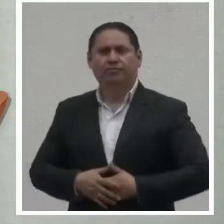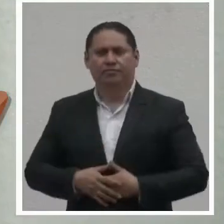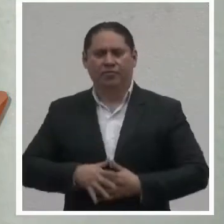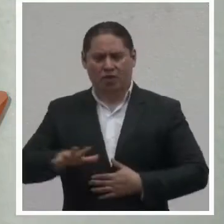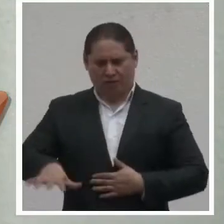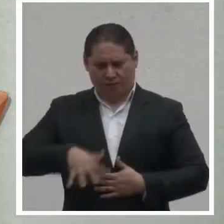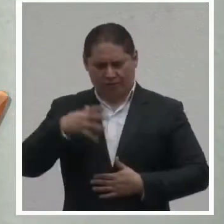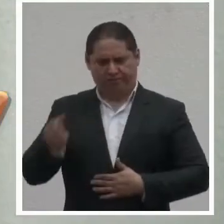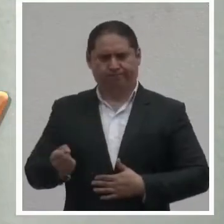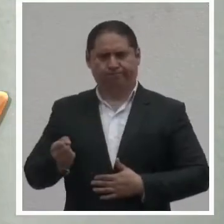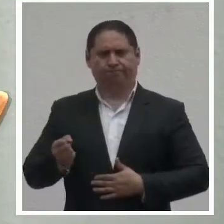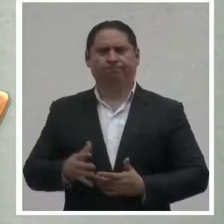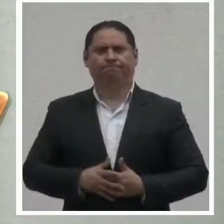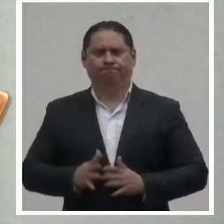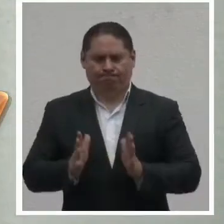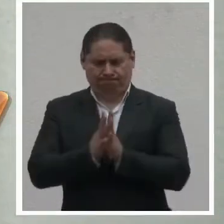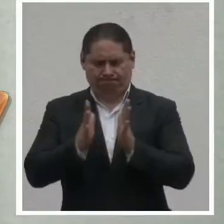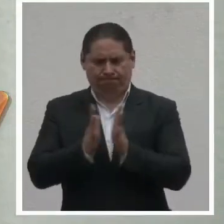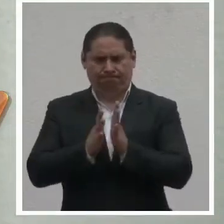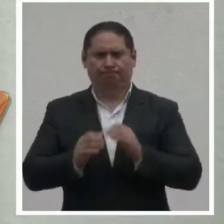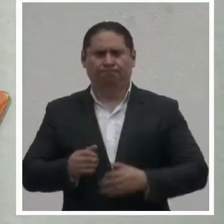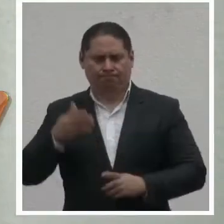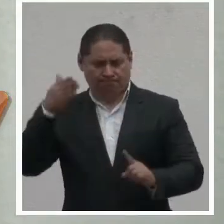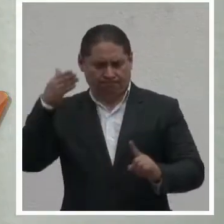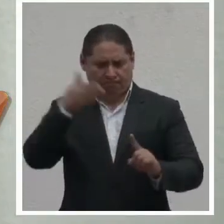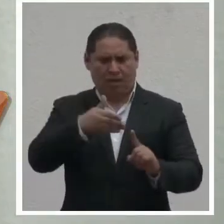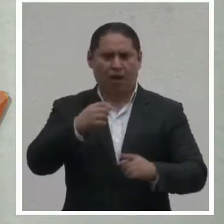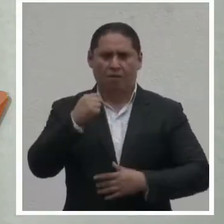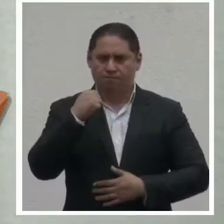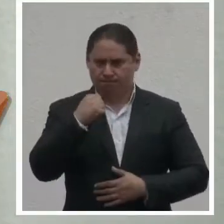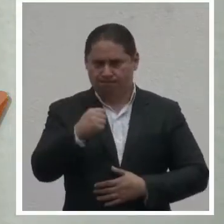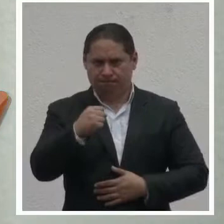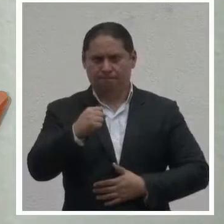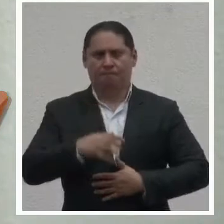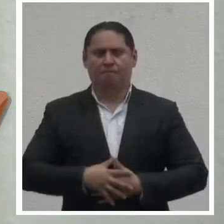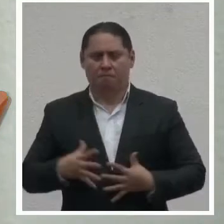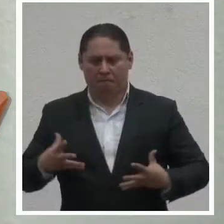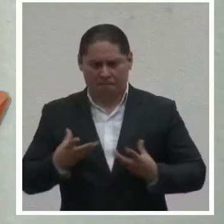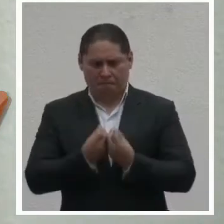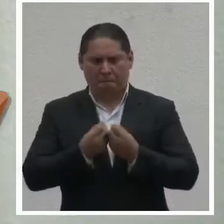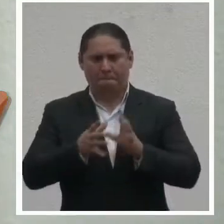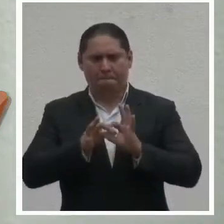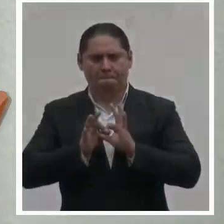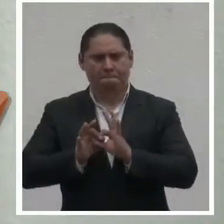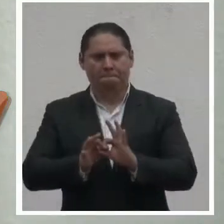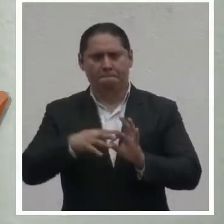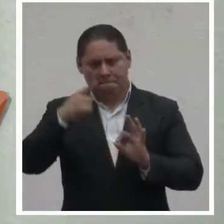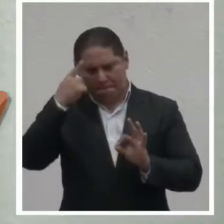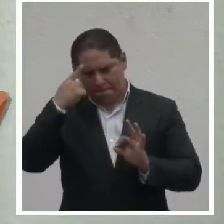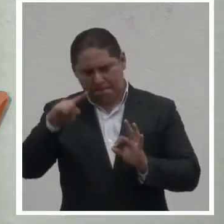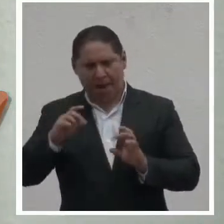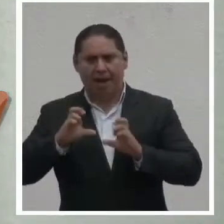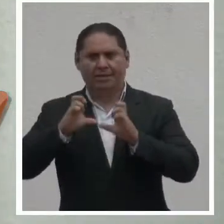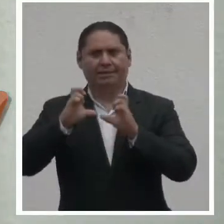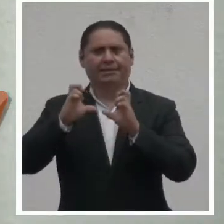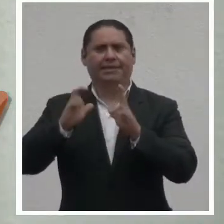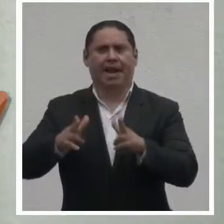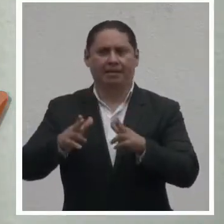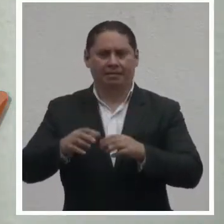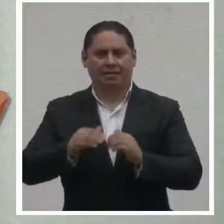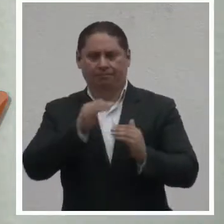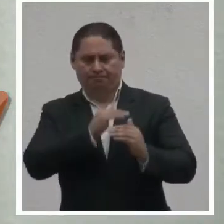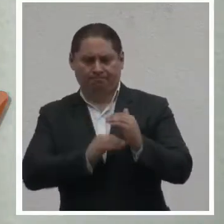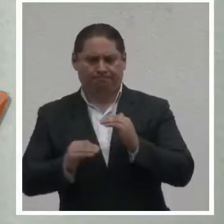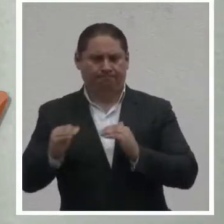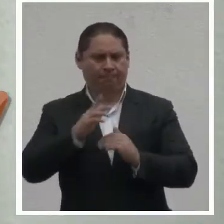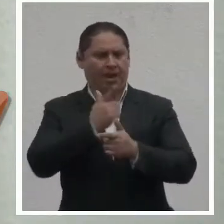para lograr un objetivo, el poder de la fuerza unificada para tener un Chiapas espléndido,